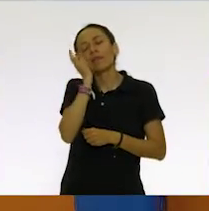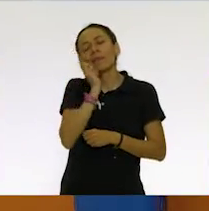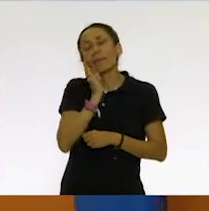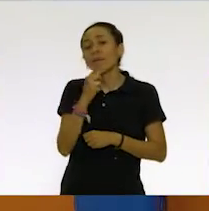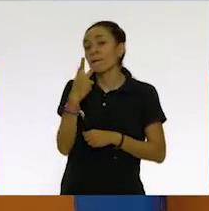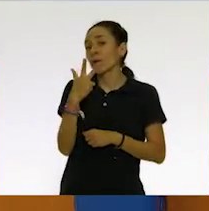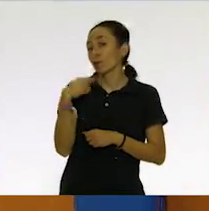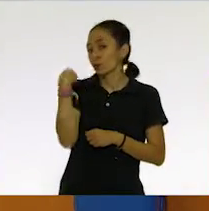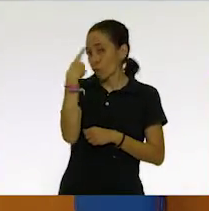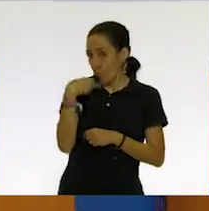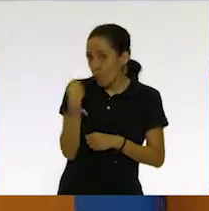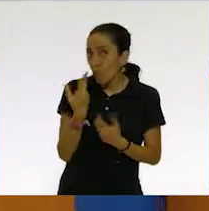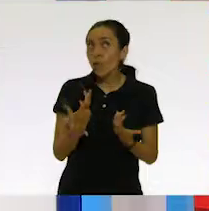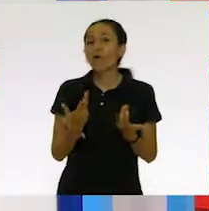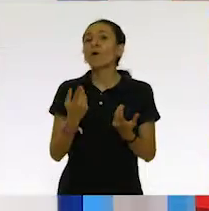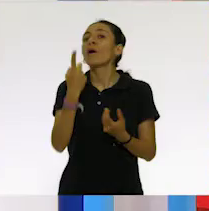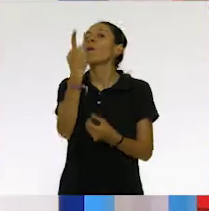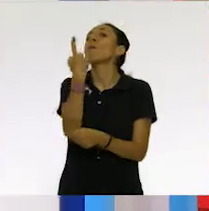semana?